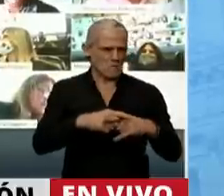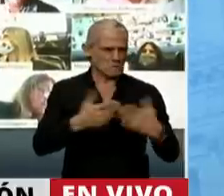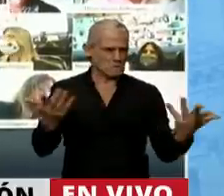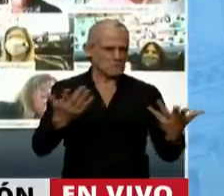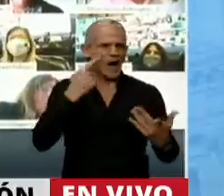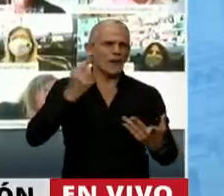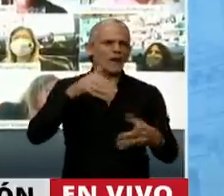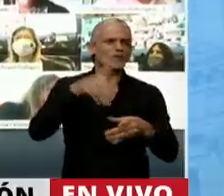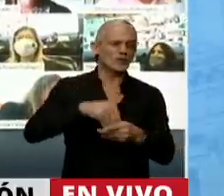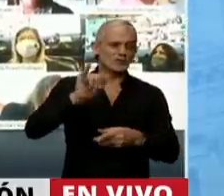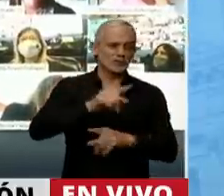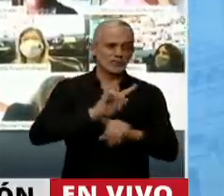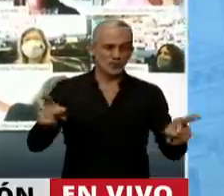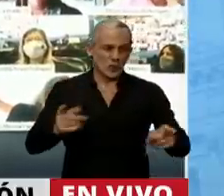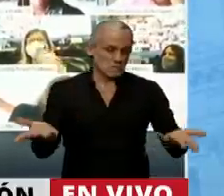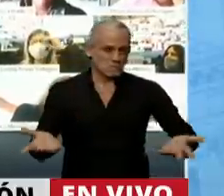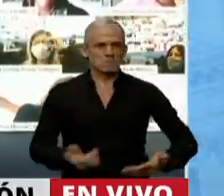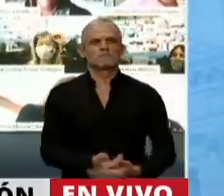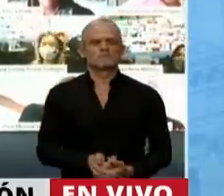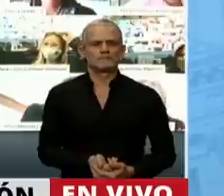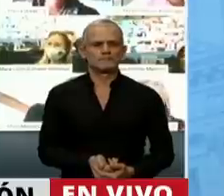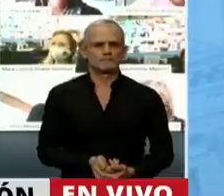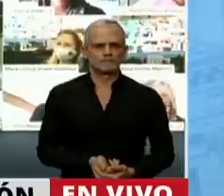consideres que eso tiene que avanzar.